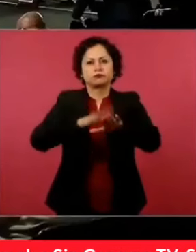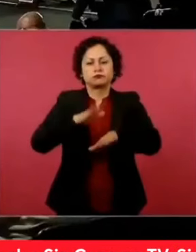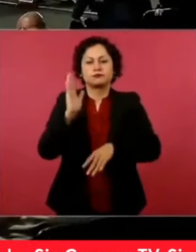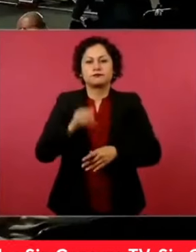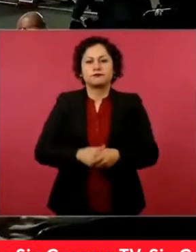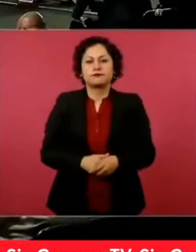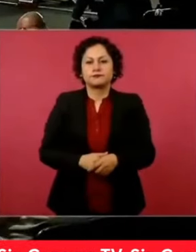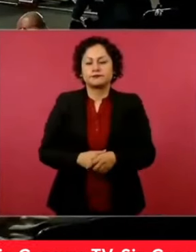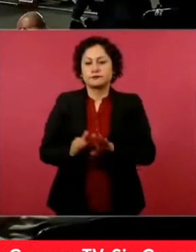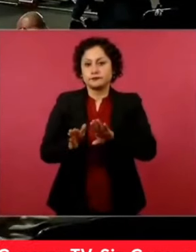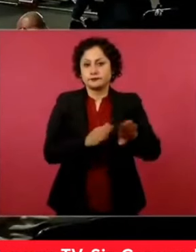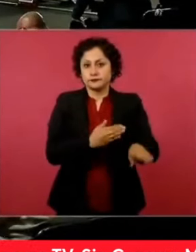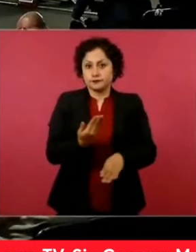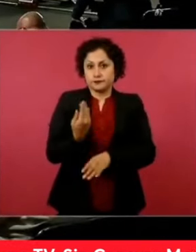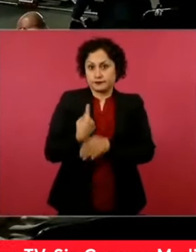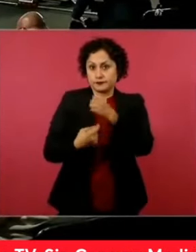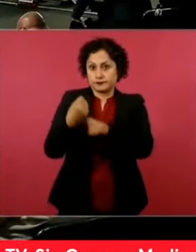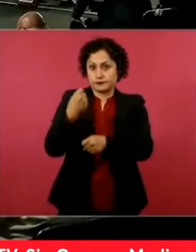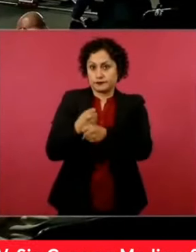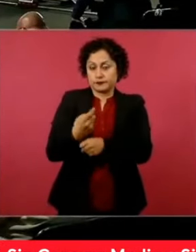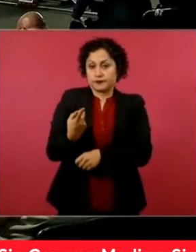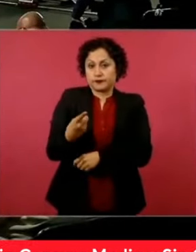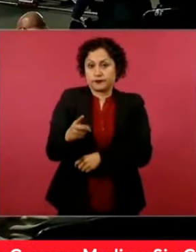En diciembre pasado,